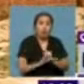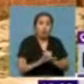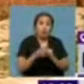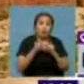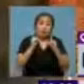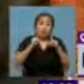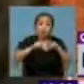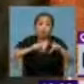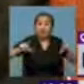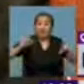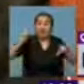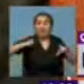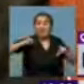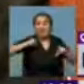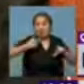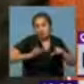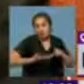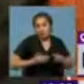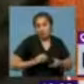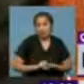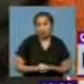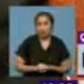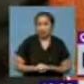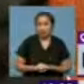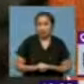la cloaca.